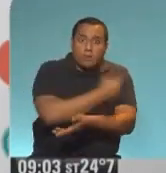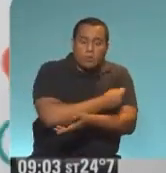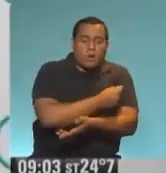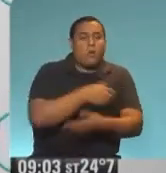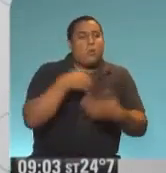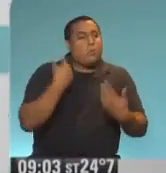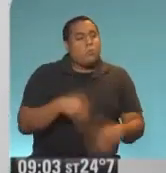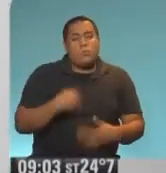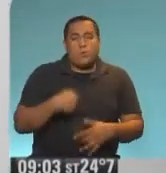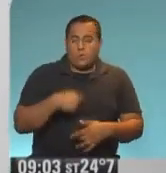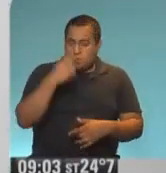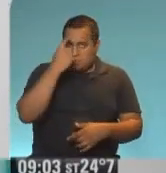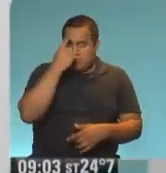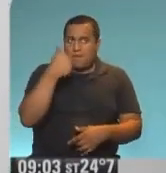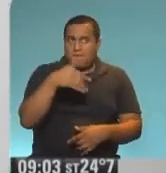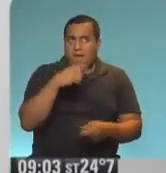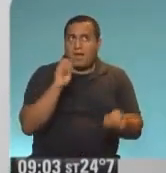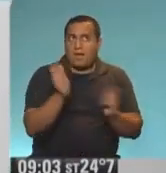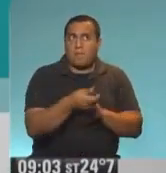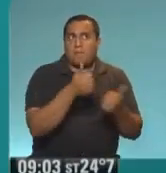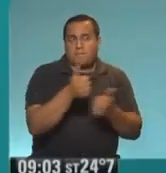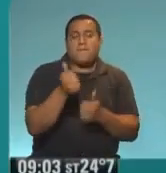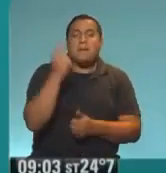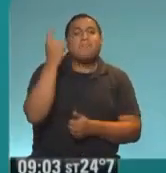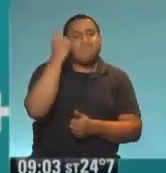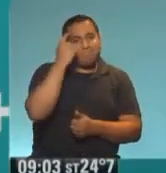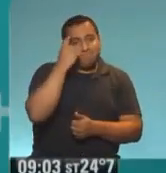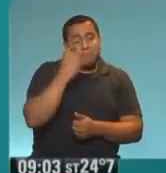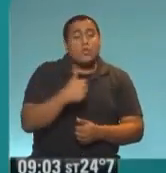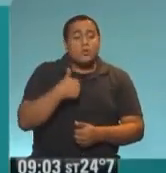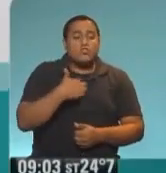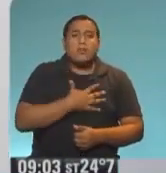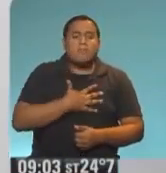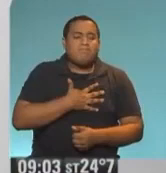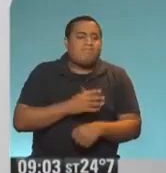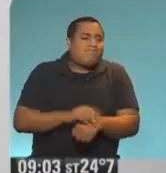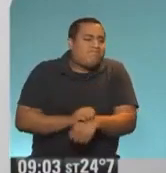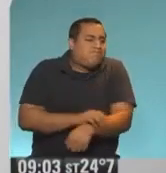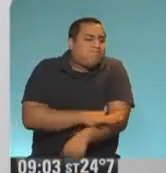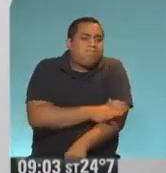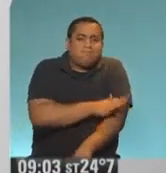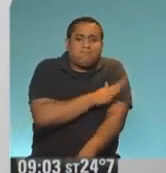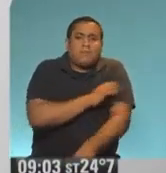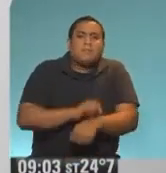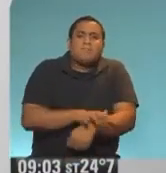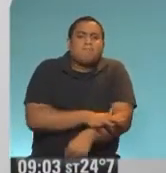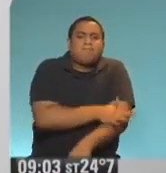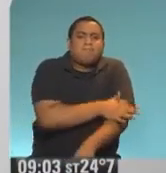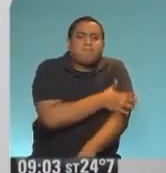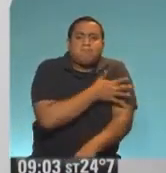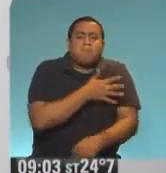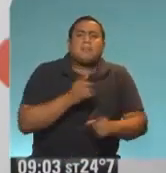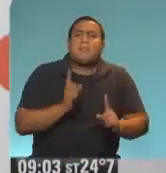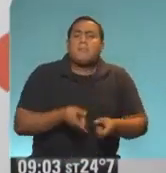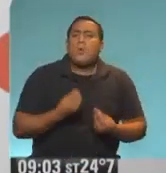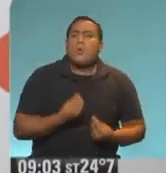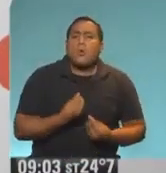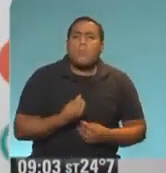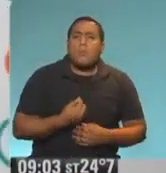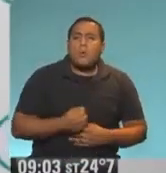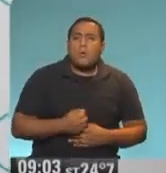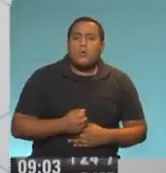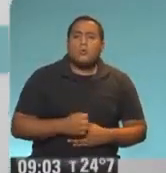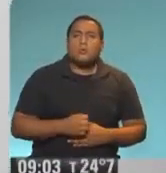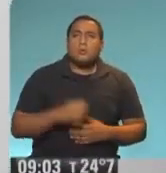la esperanza, y así vamos a cabalgarla. Yo me sentí conmovido, y sobre todo me conmovió, ¿sabe qué? No solo mi cosa inicial, que